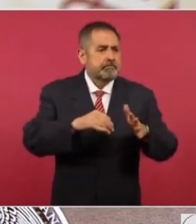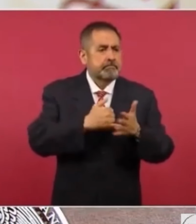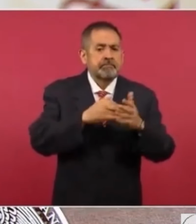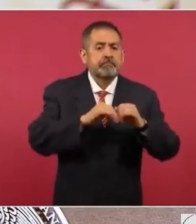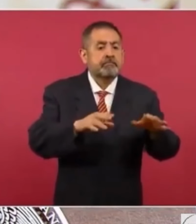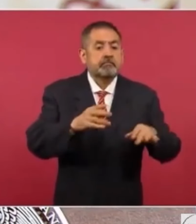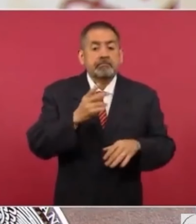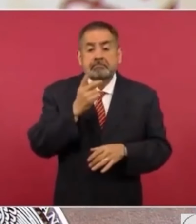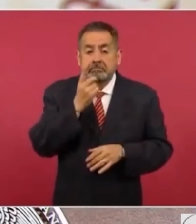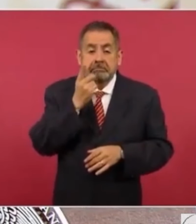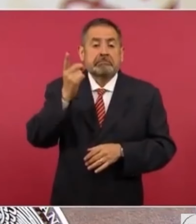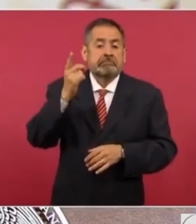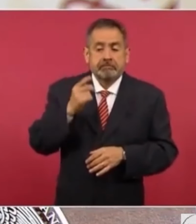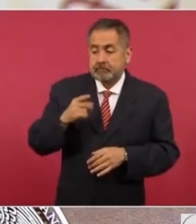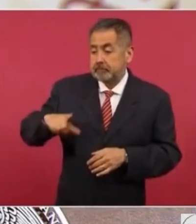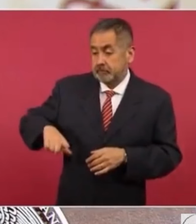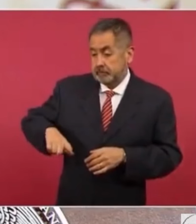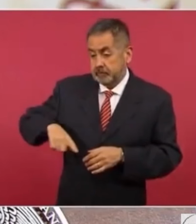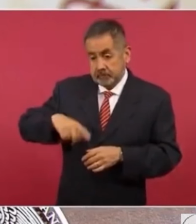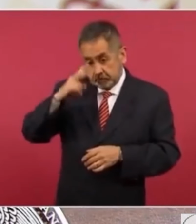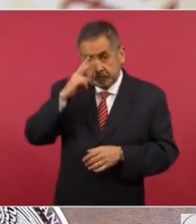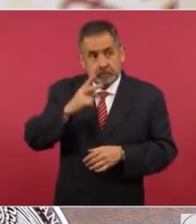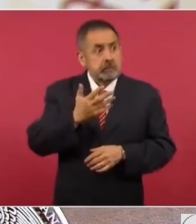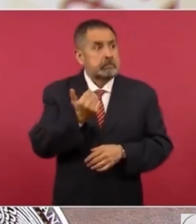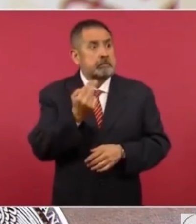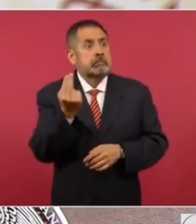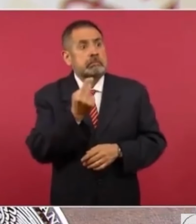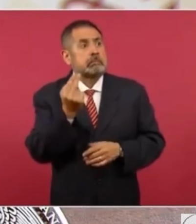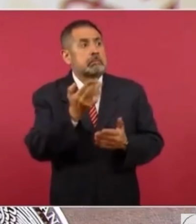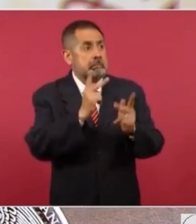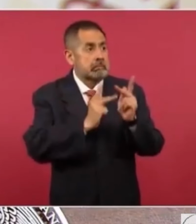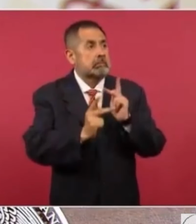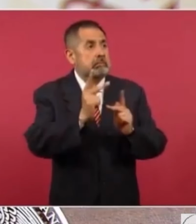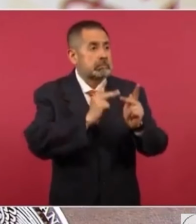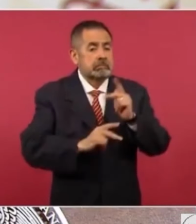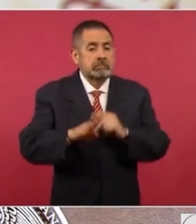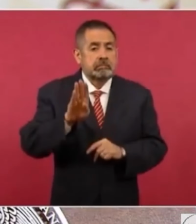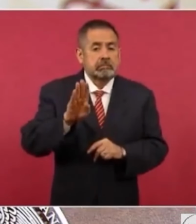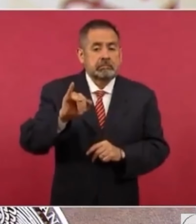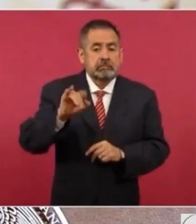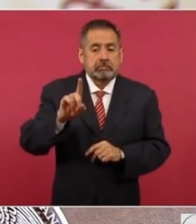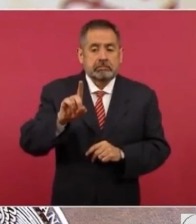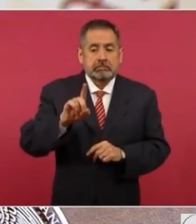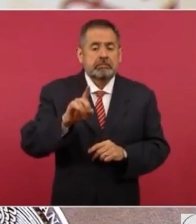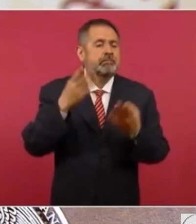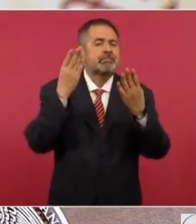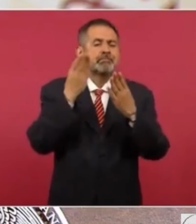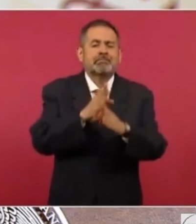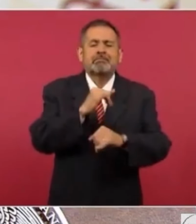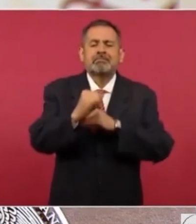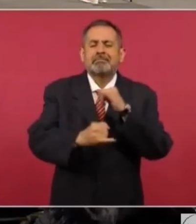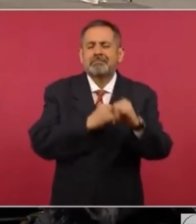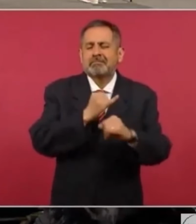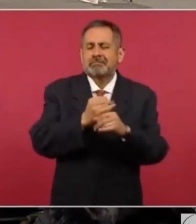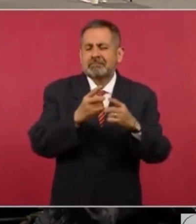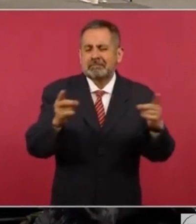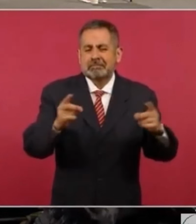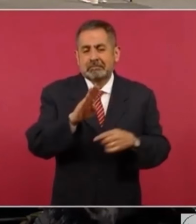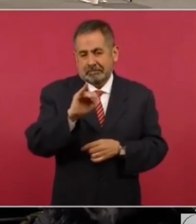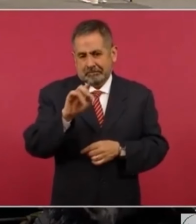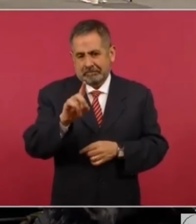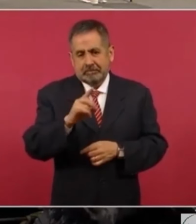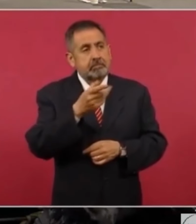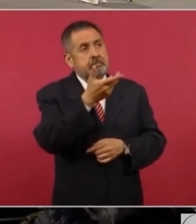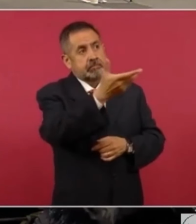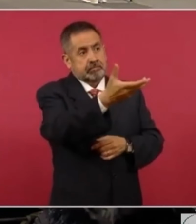gobierno mexicano estaba requiriendo dinero al Banco Interamericano de Desarrollo para financiar programas